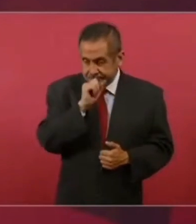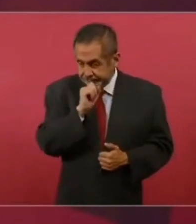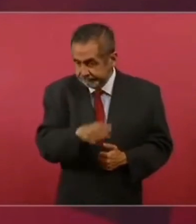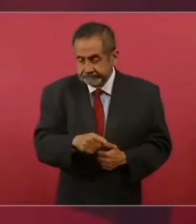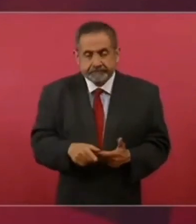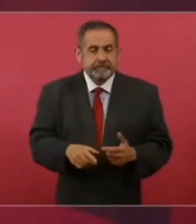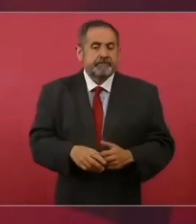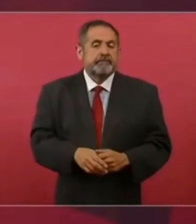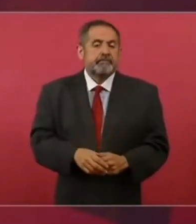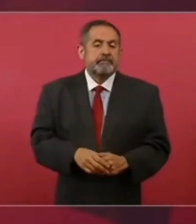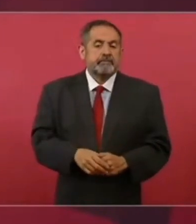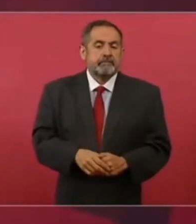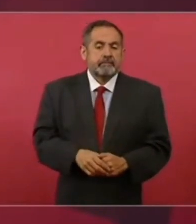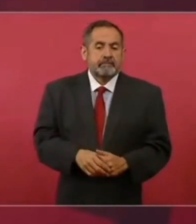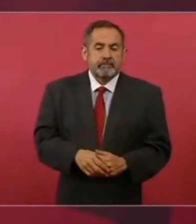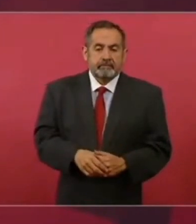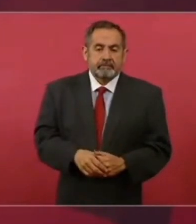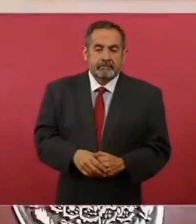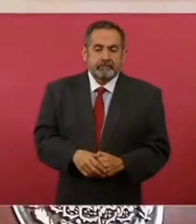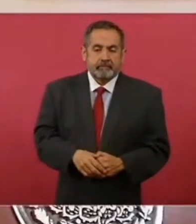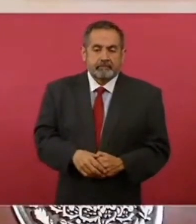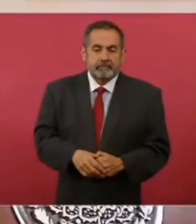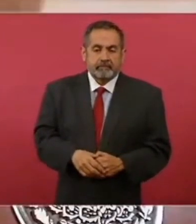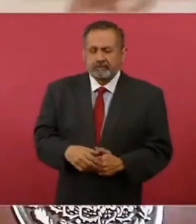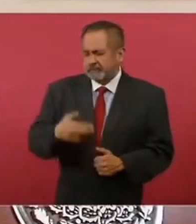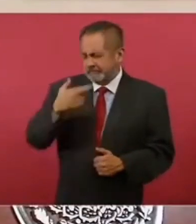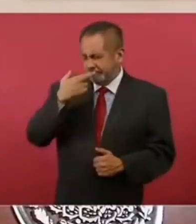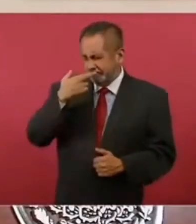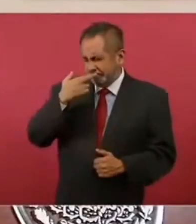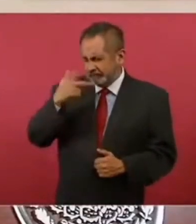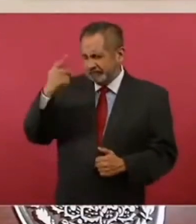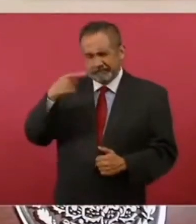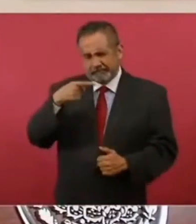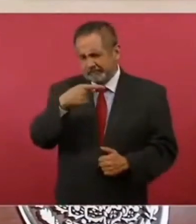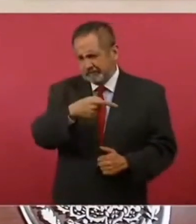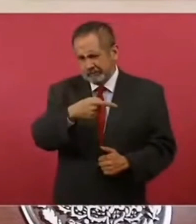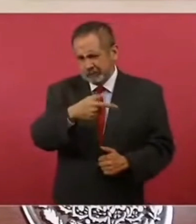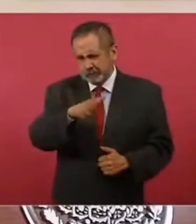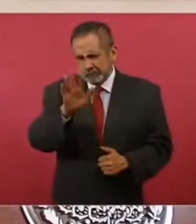también de los mejores